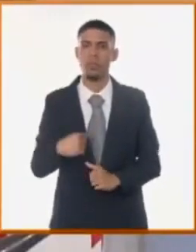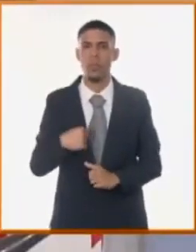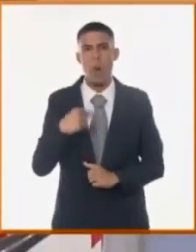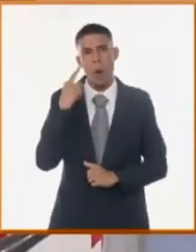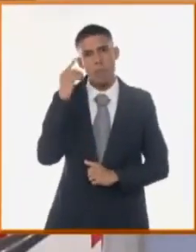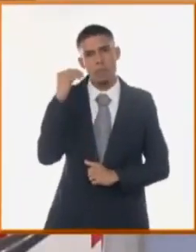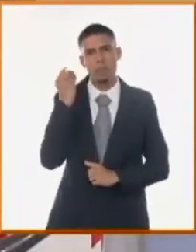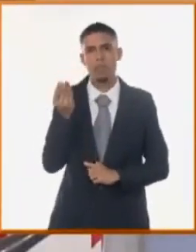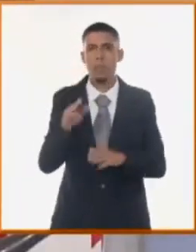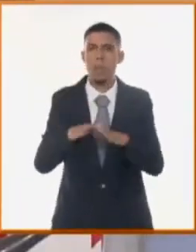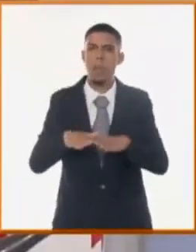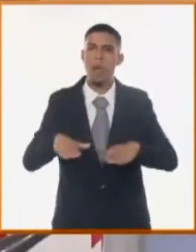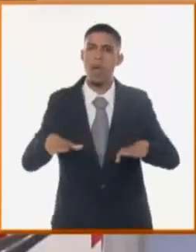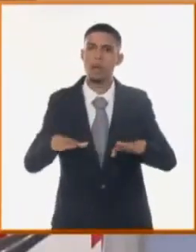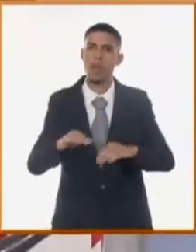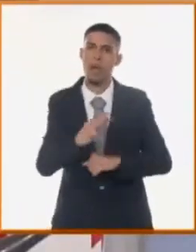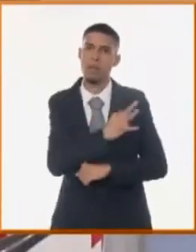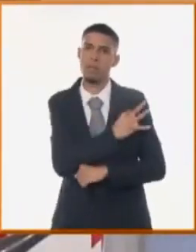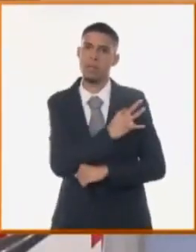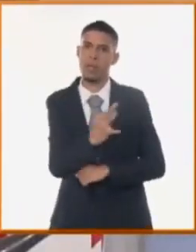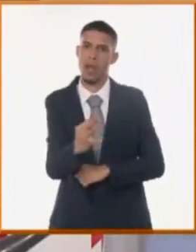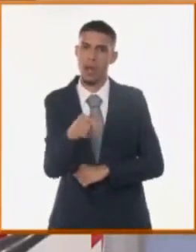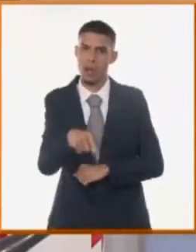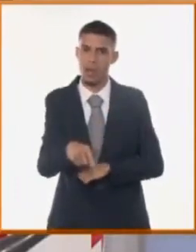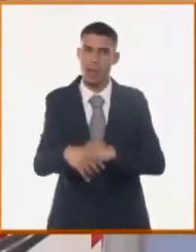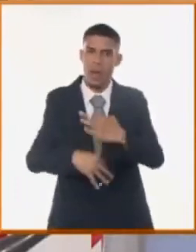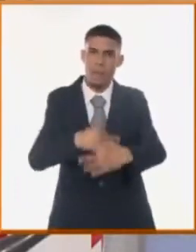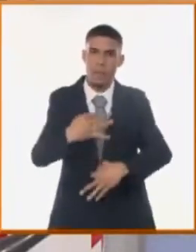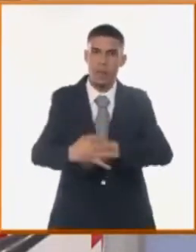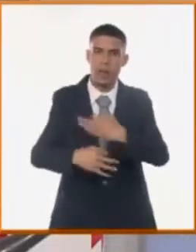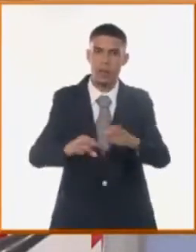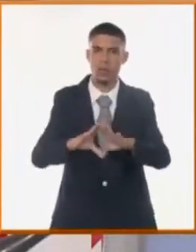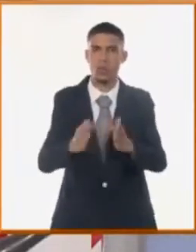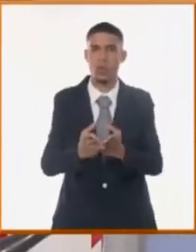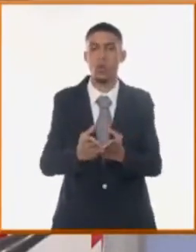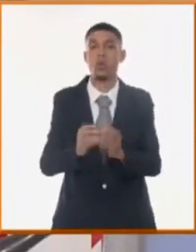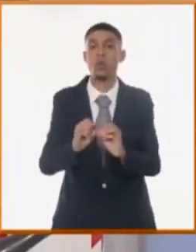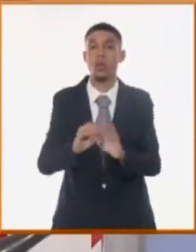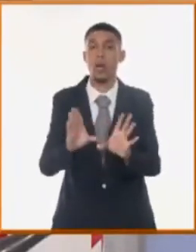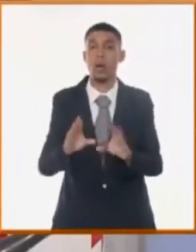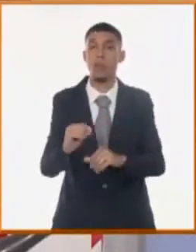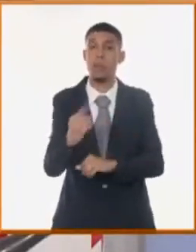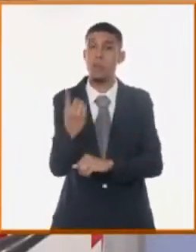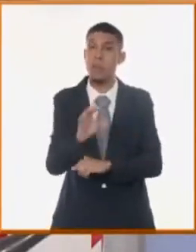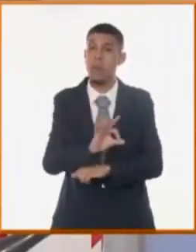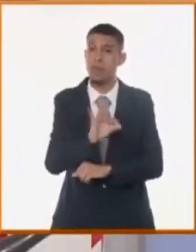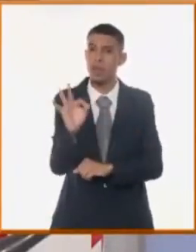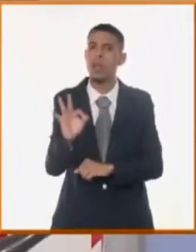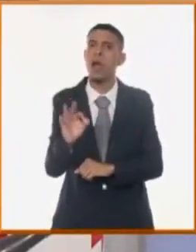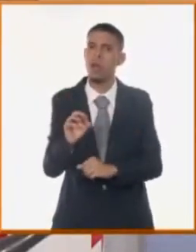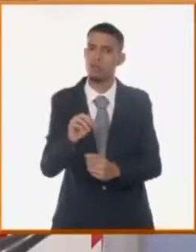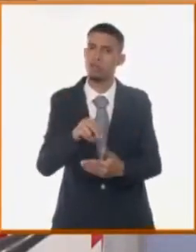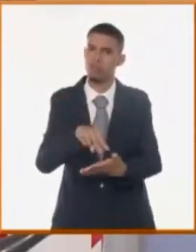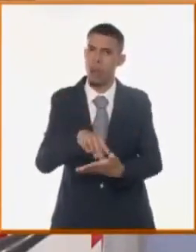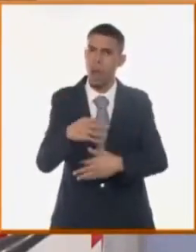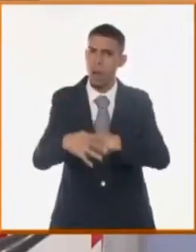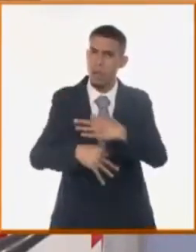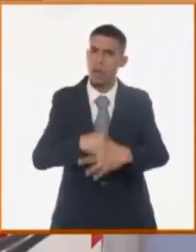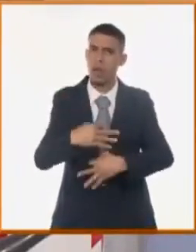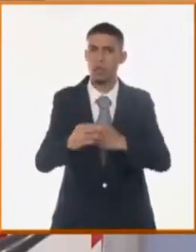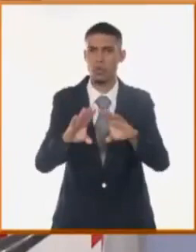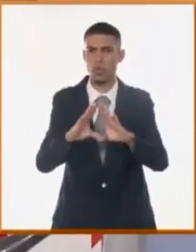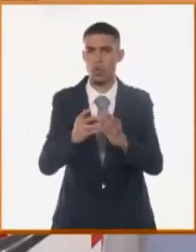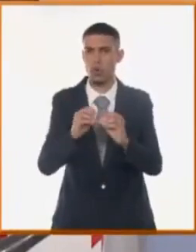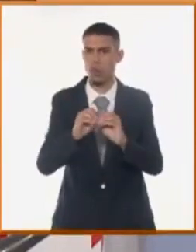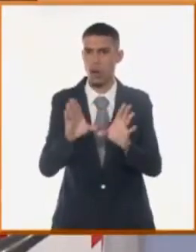mesa, incluso de equilibrar, que a lo mejor el primer día estuvimos hablando un poco más conceptualmente de aquellos elementos que